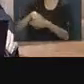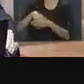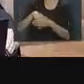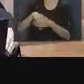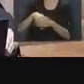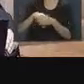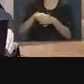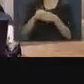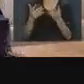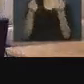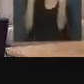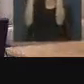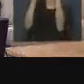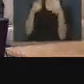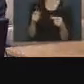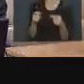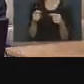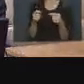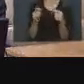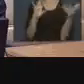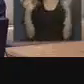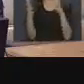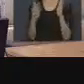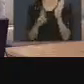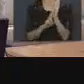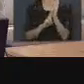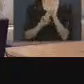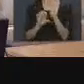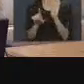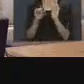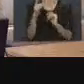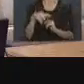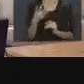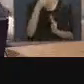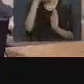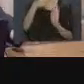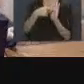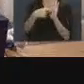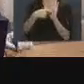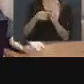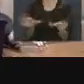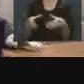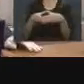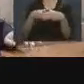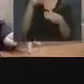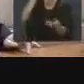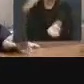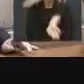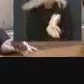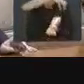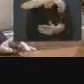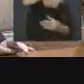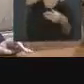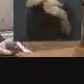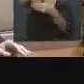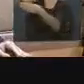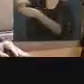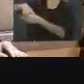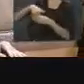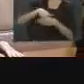calificación Ambiental de este proyecto Qué dijo el consejo regional en una votación que